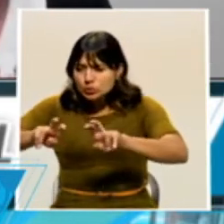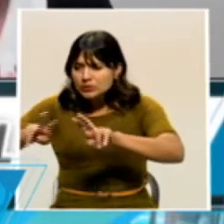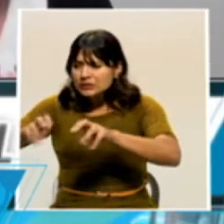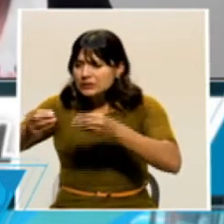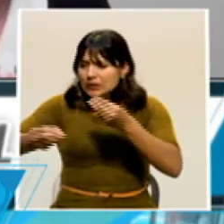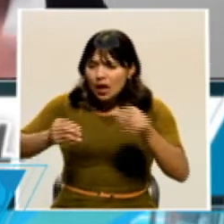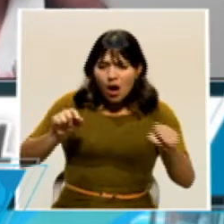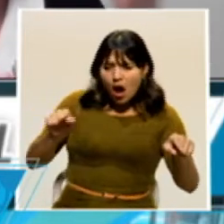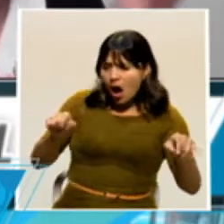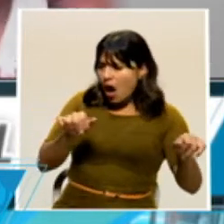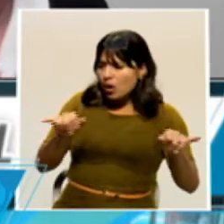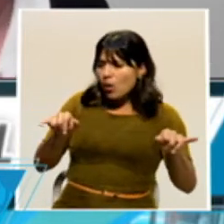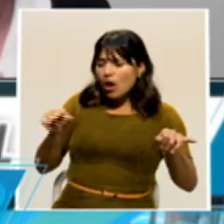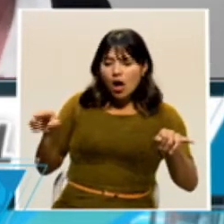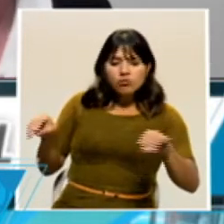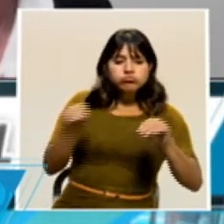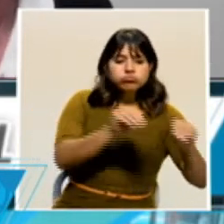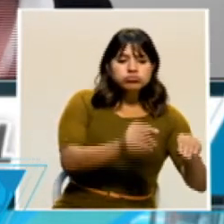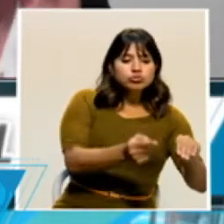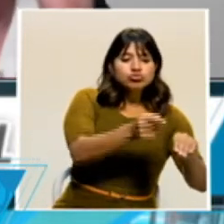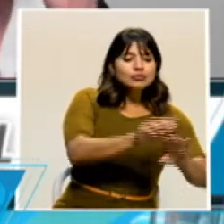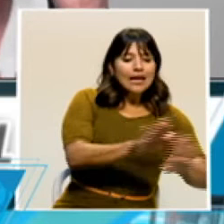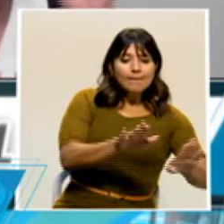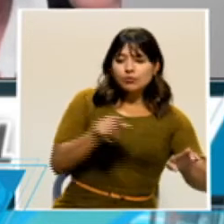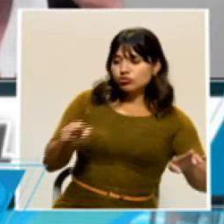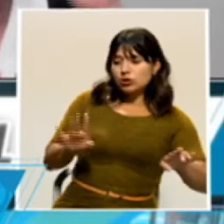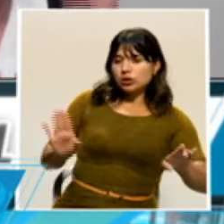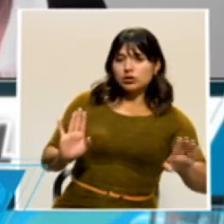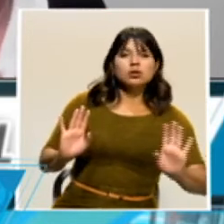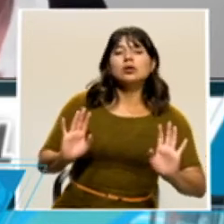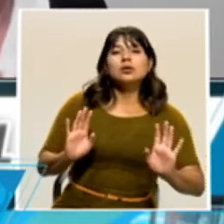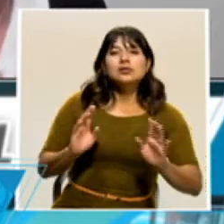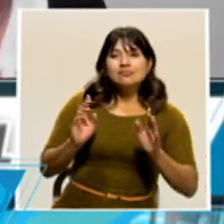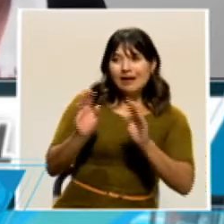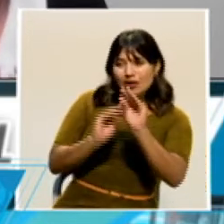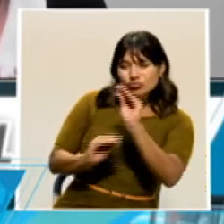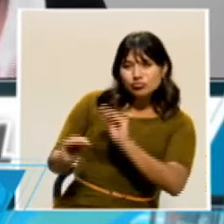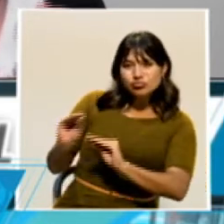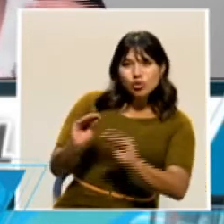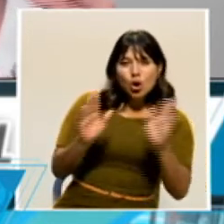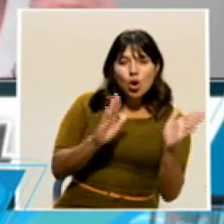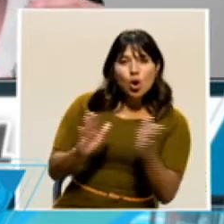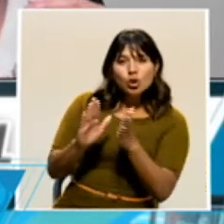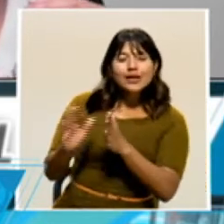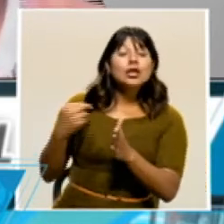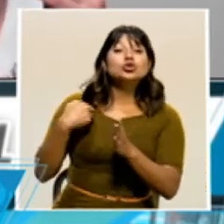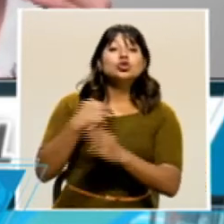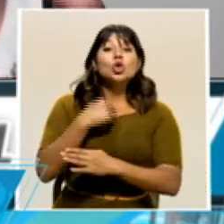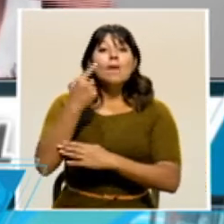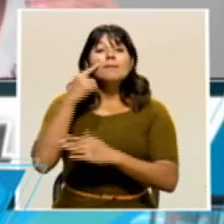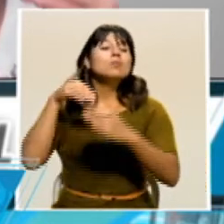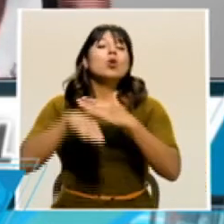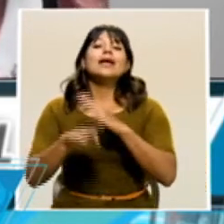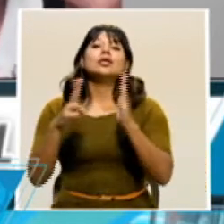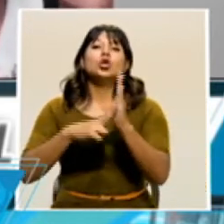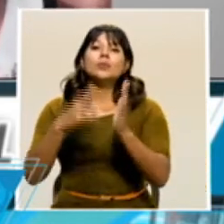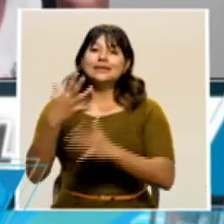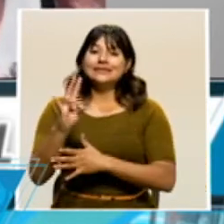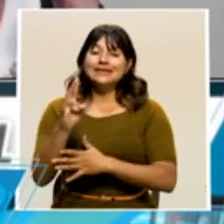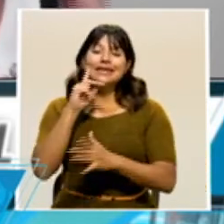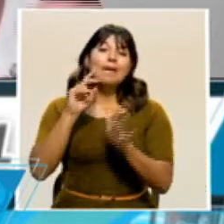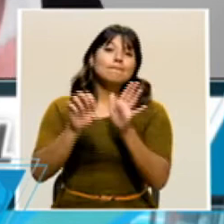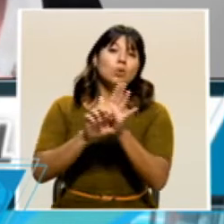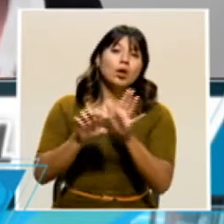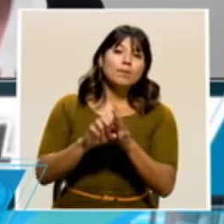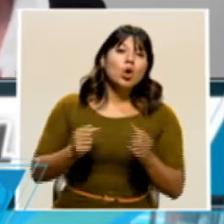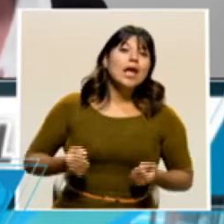insumos. Hicimos unos estudios en 2017 donde podíamos ver, por ejemplo, cómo el gasto real per cápita